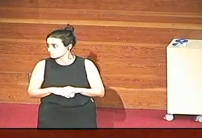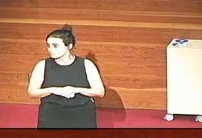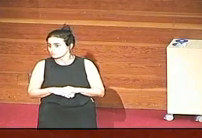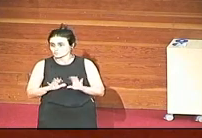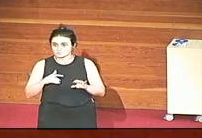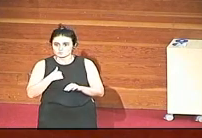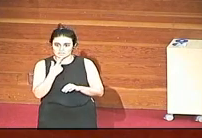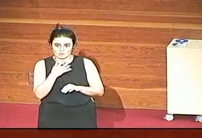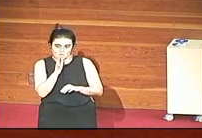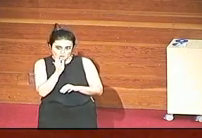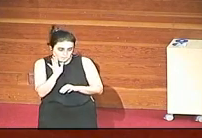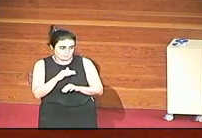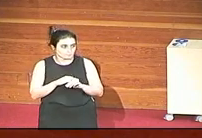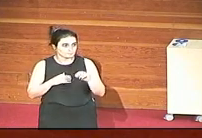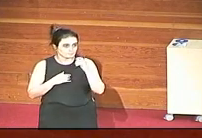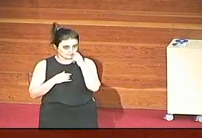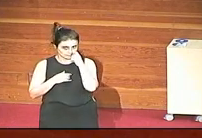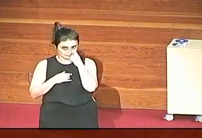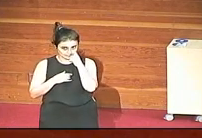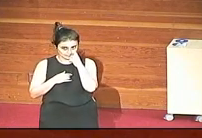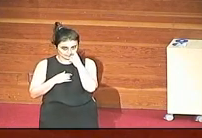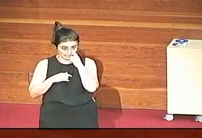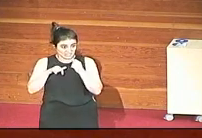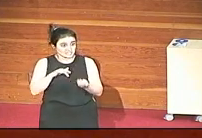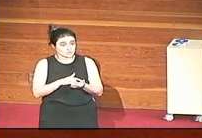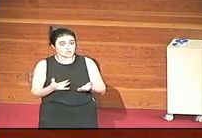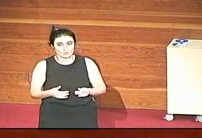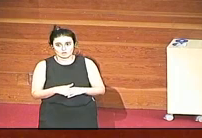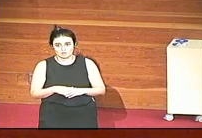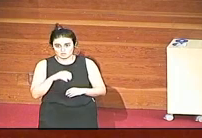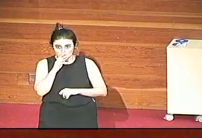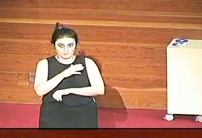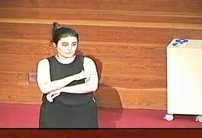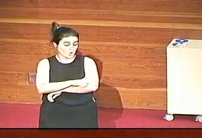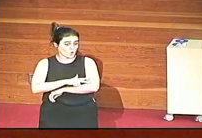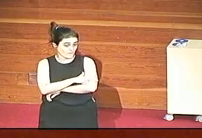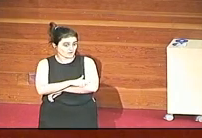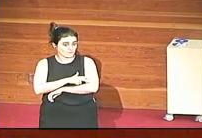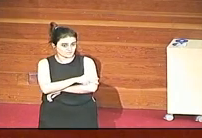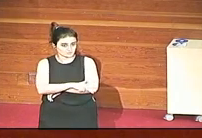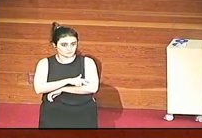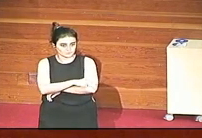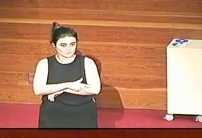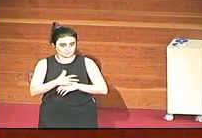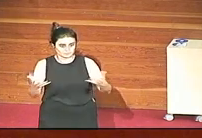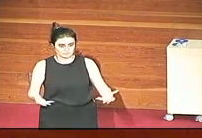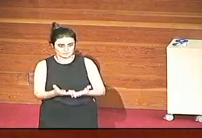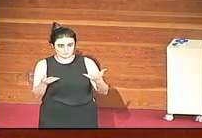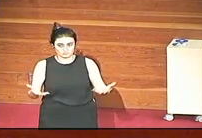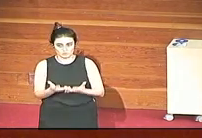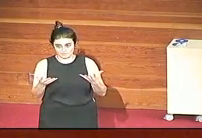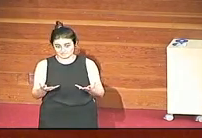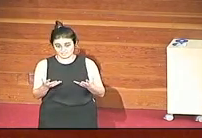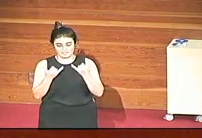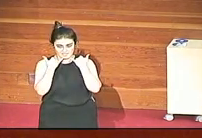comentar ahora yo lo que pasa aquí ahora el gobierno vasco está está fomentando la energía